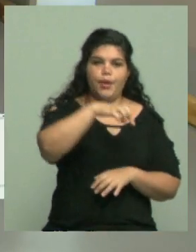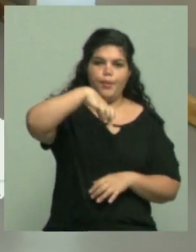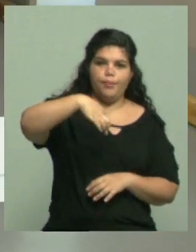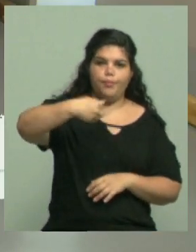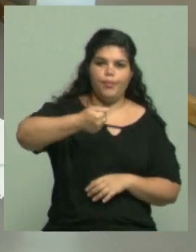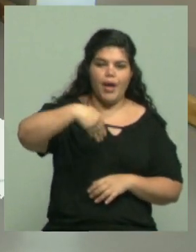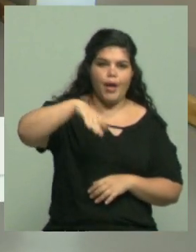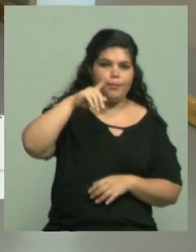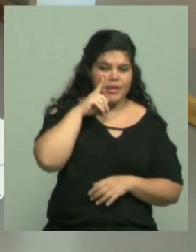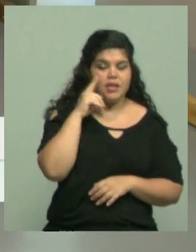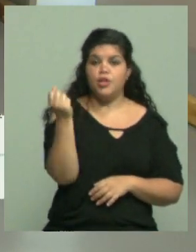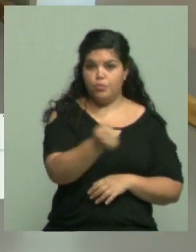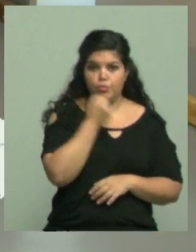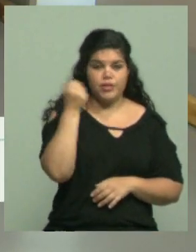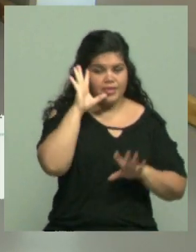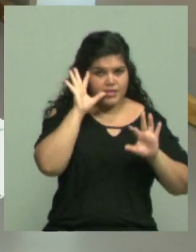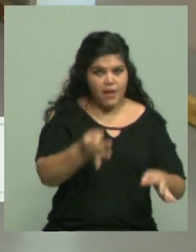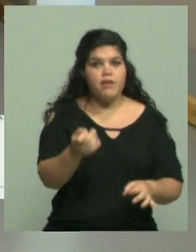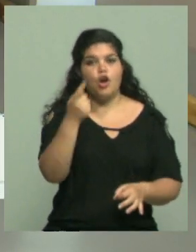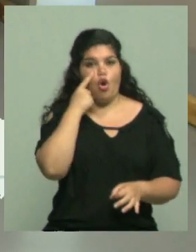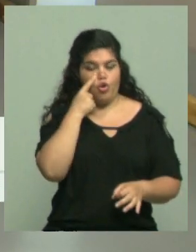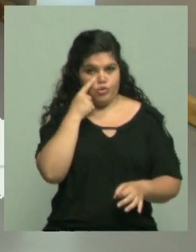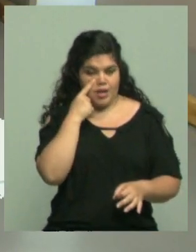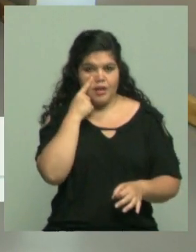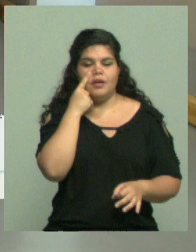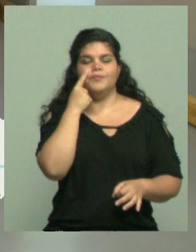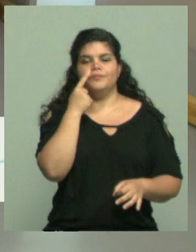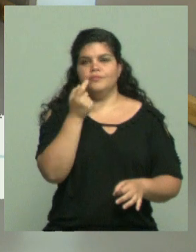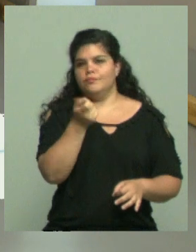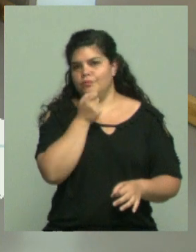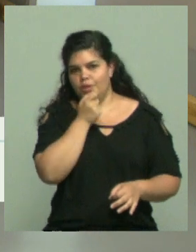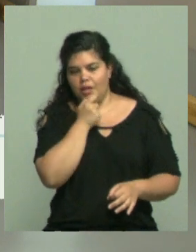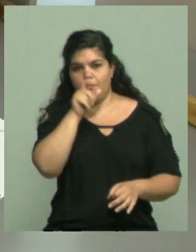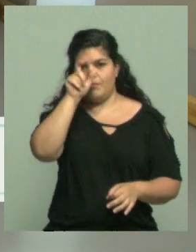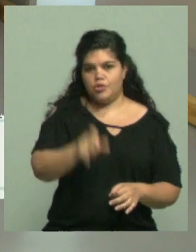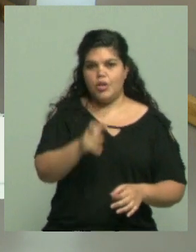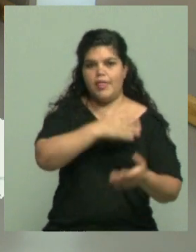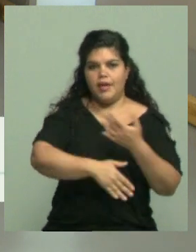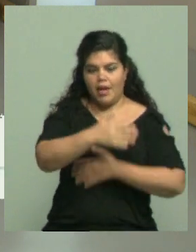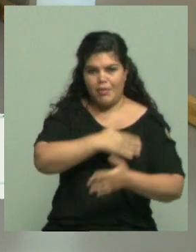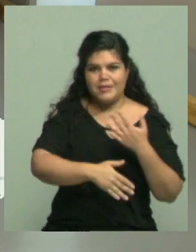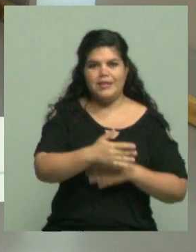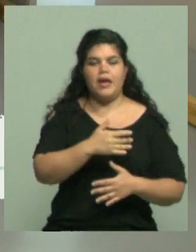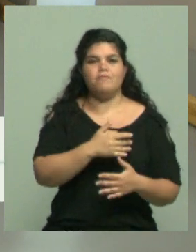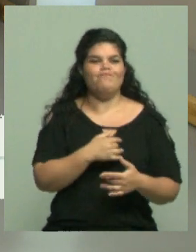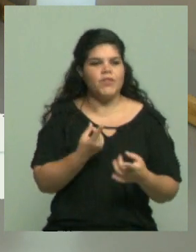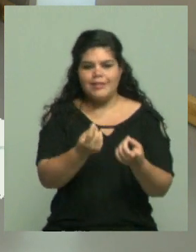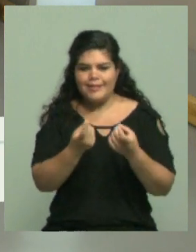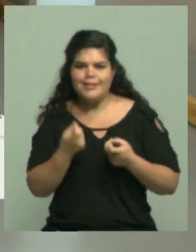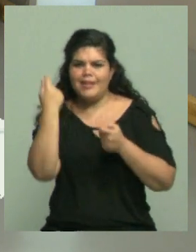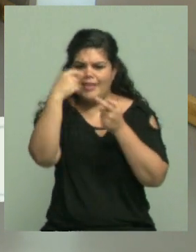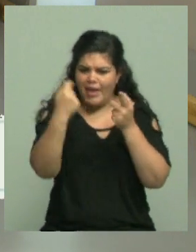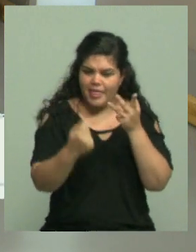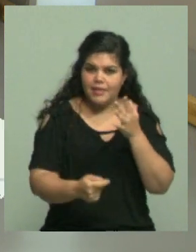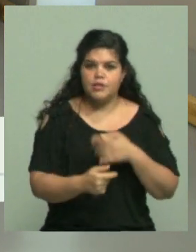vulnerabilidad del grupo, digamos. Sí. A veces si hay un grupo familiar con una persona con discapacidad o, digamos, de los